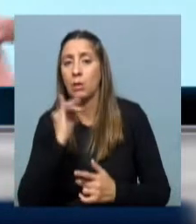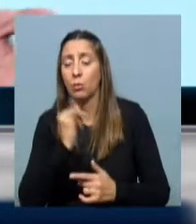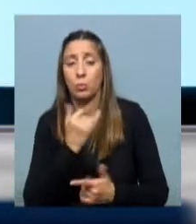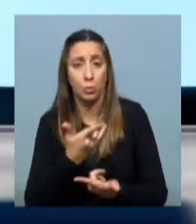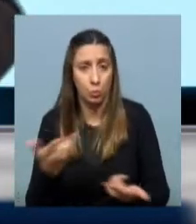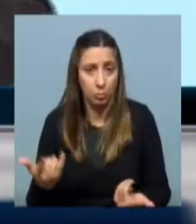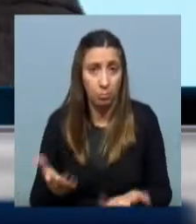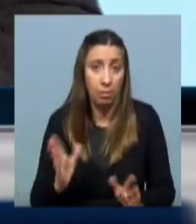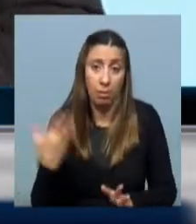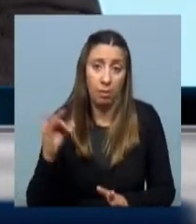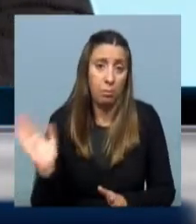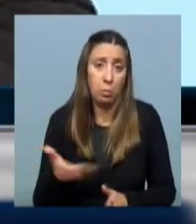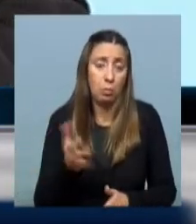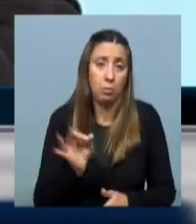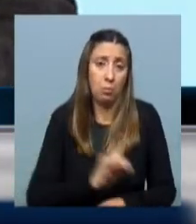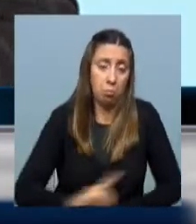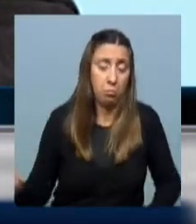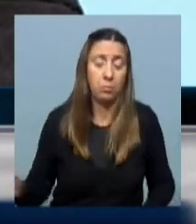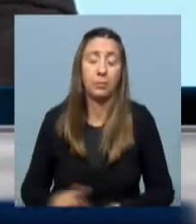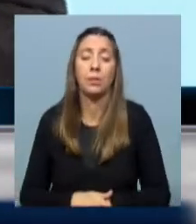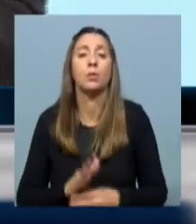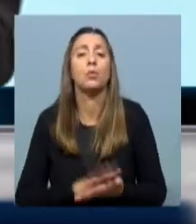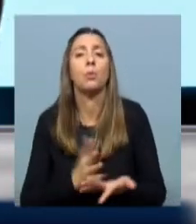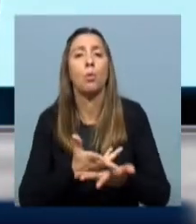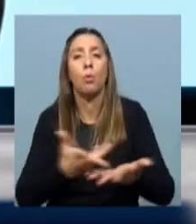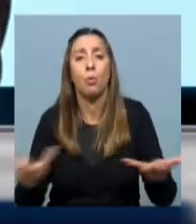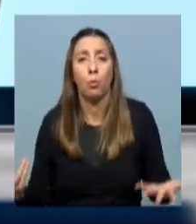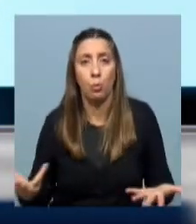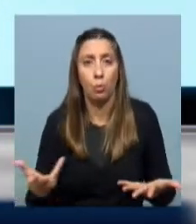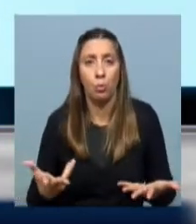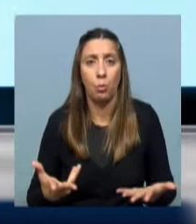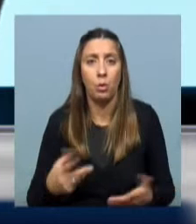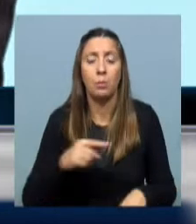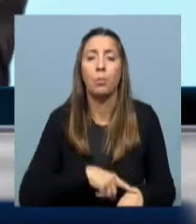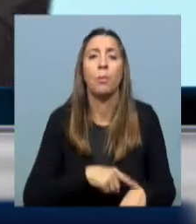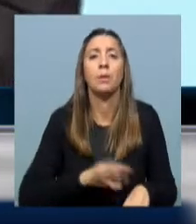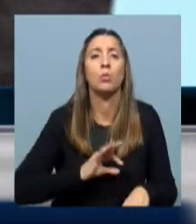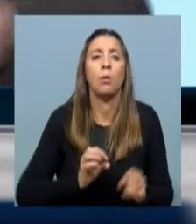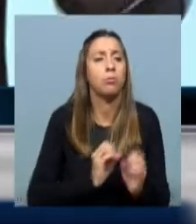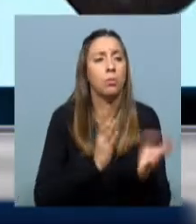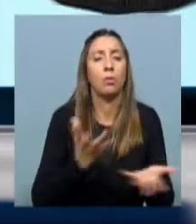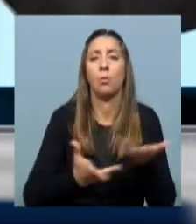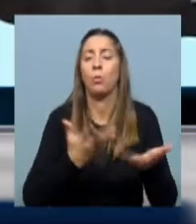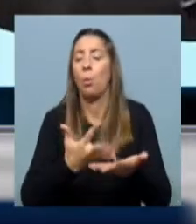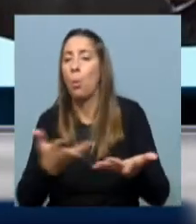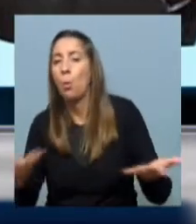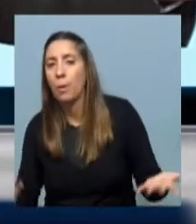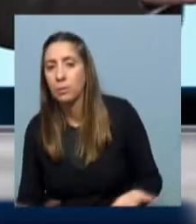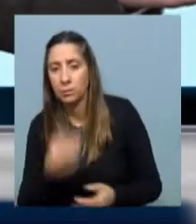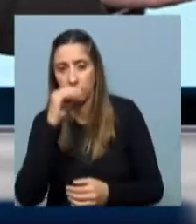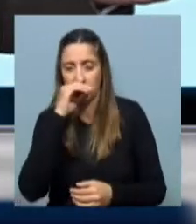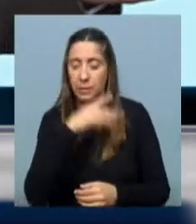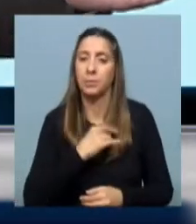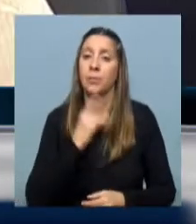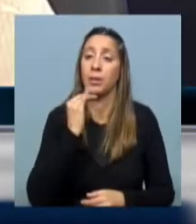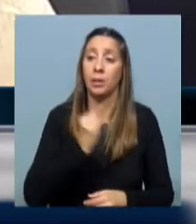porque no todos tienen que estar informados con este tema, sobre la cantidad de focos en esta época del año. Creo, Beatriz, que